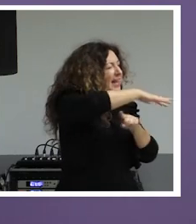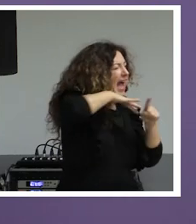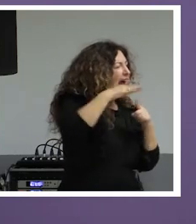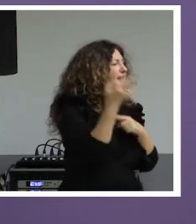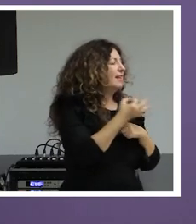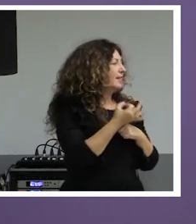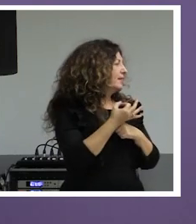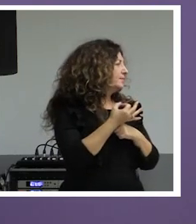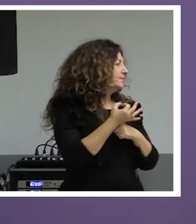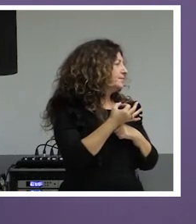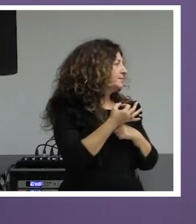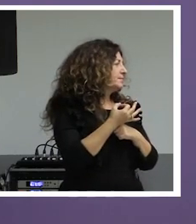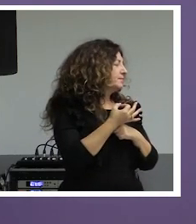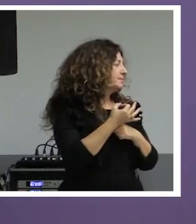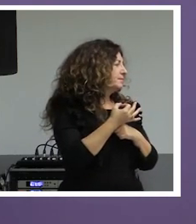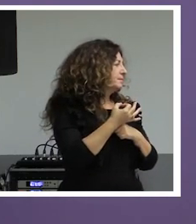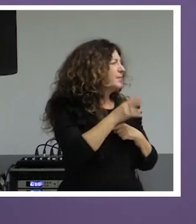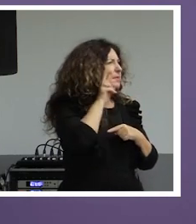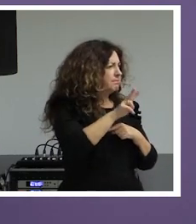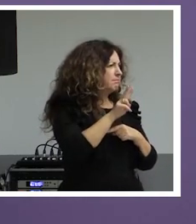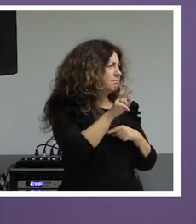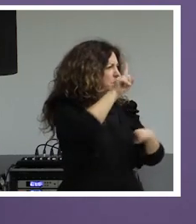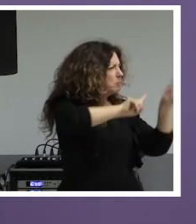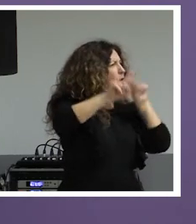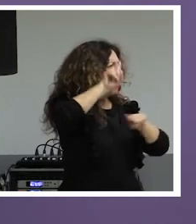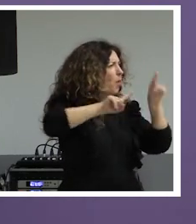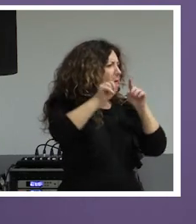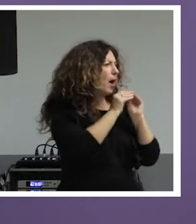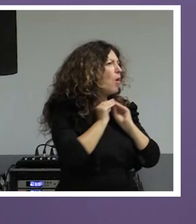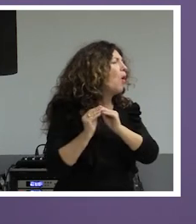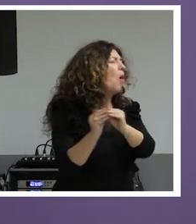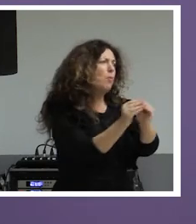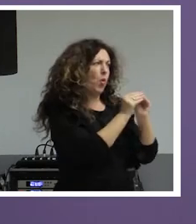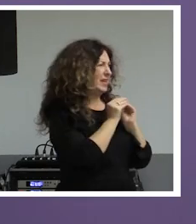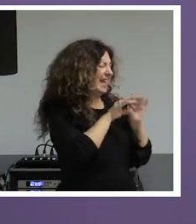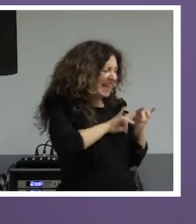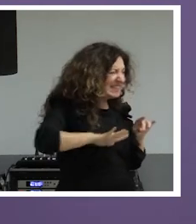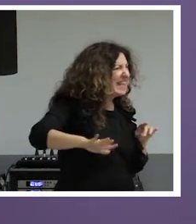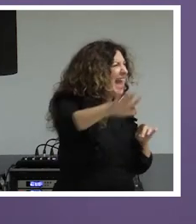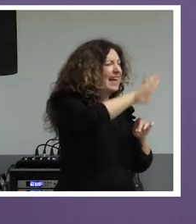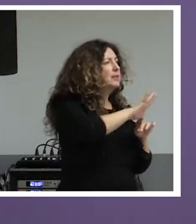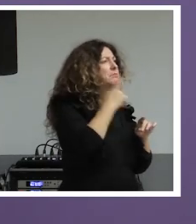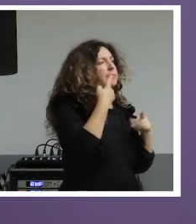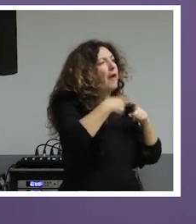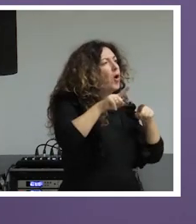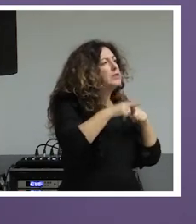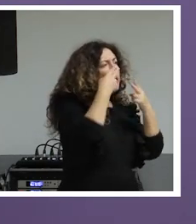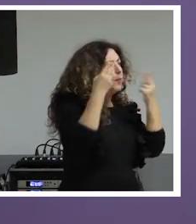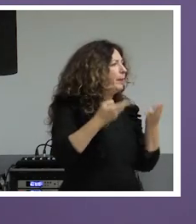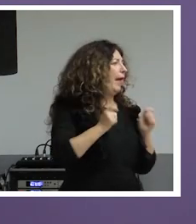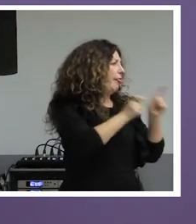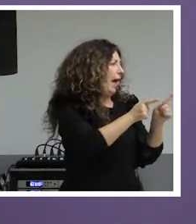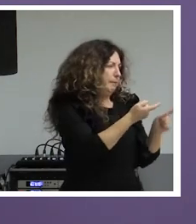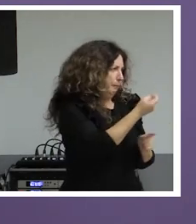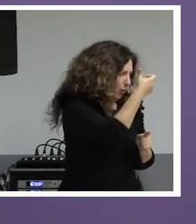que luchan contra esta lacra pues me encontraba con dos realidades la primera la primera realidad es que me he